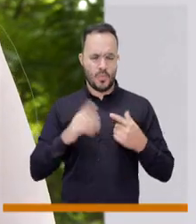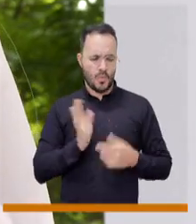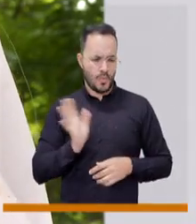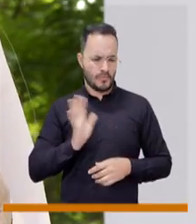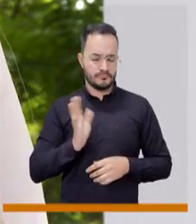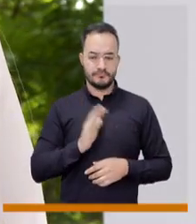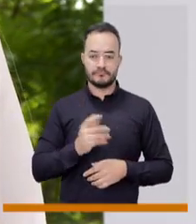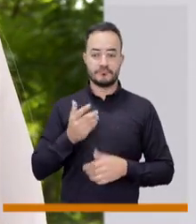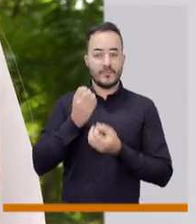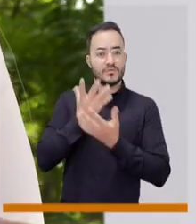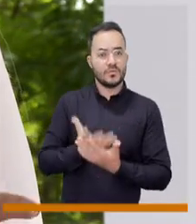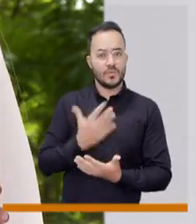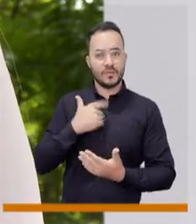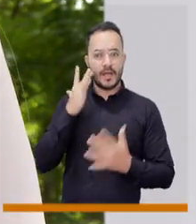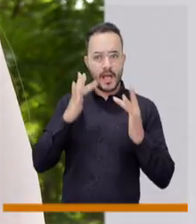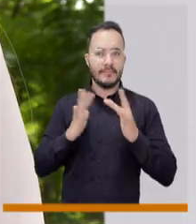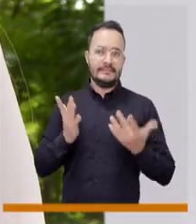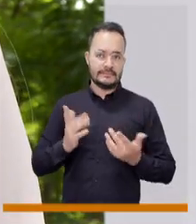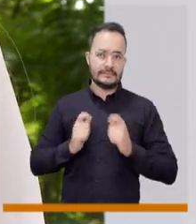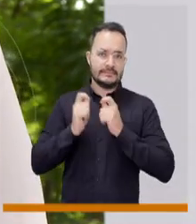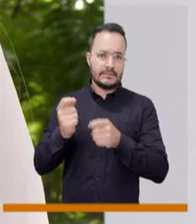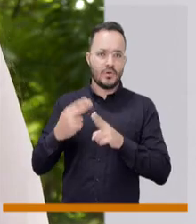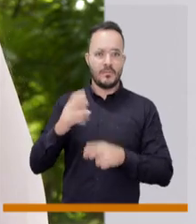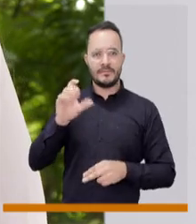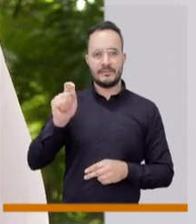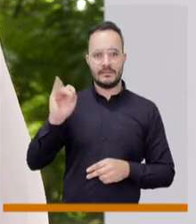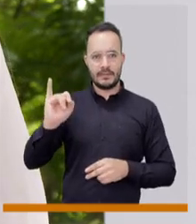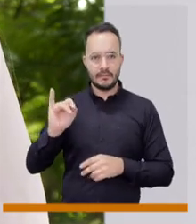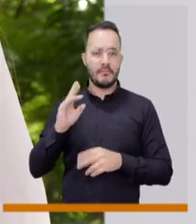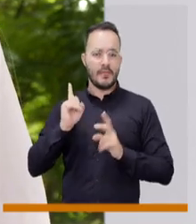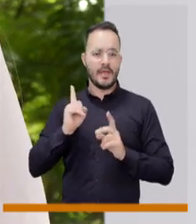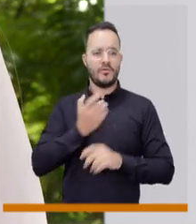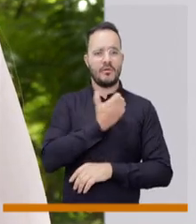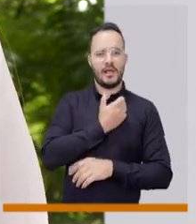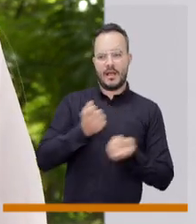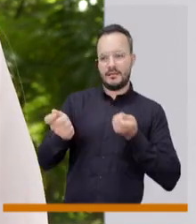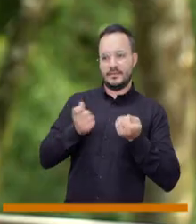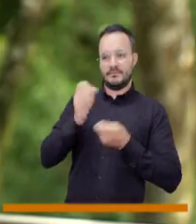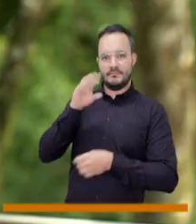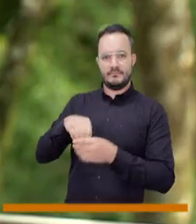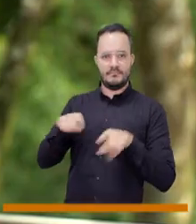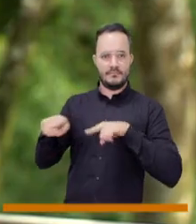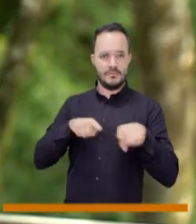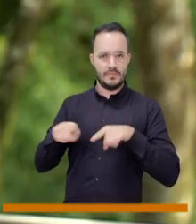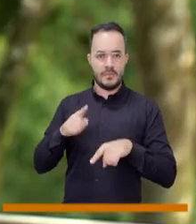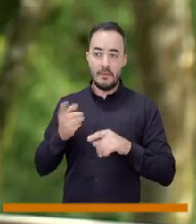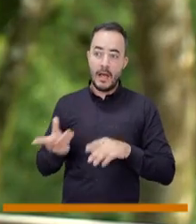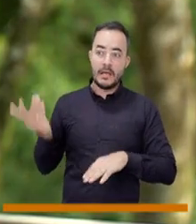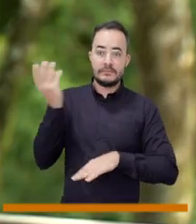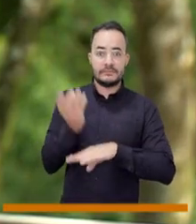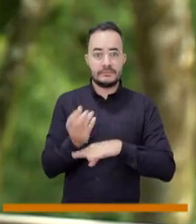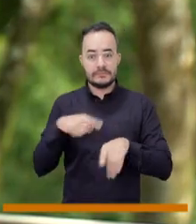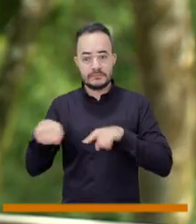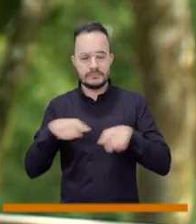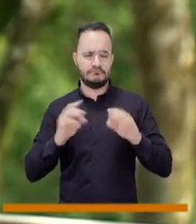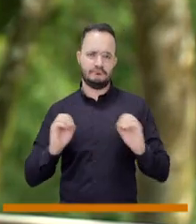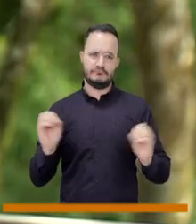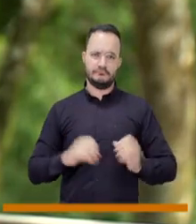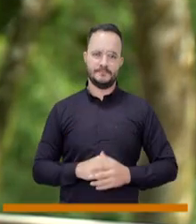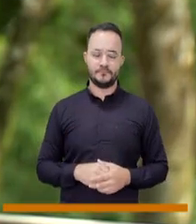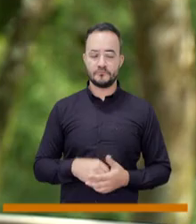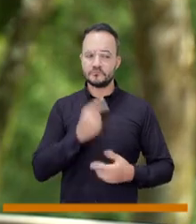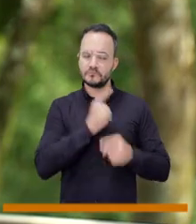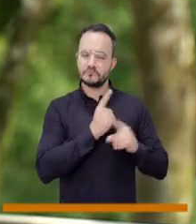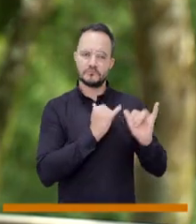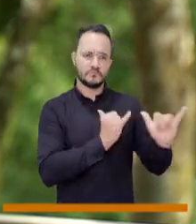estructura que a pesar de ser independiente y tener como esa personería, va a ser direccionada por el alcalde de la ciudad. Concejal. Bueno, no, estamos en la